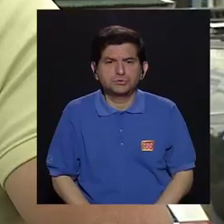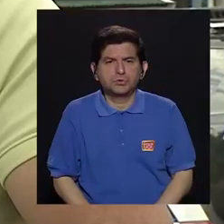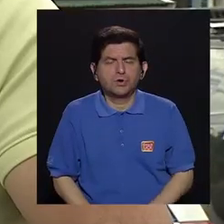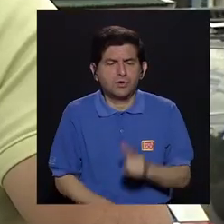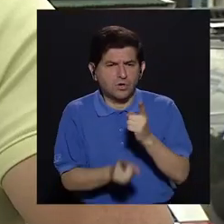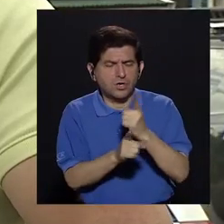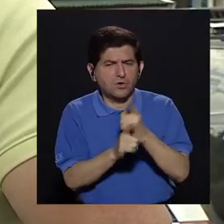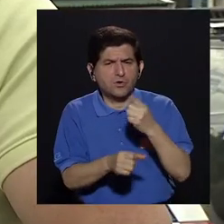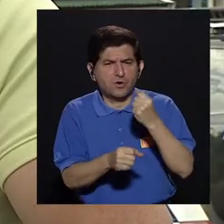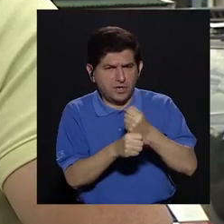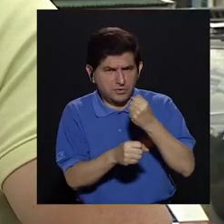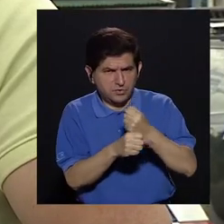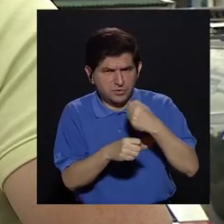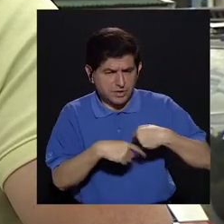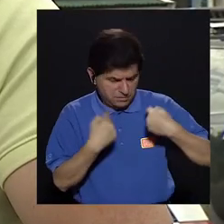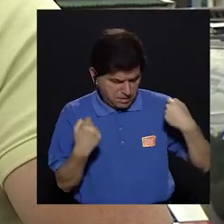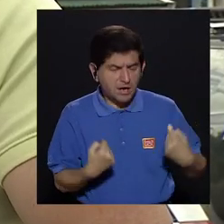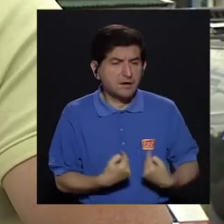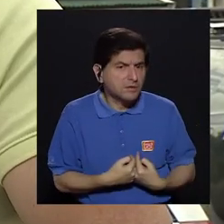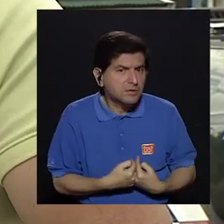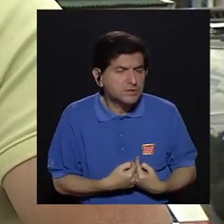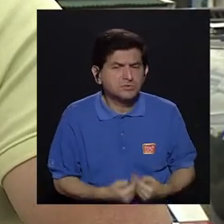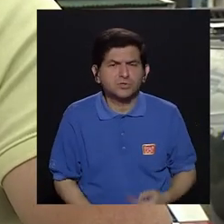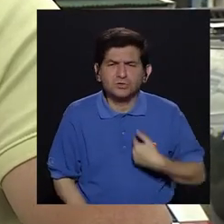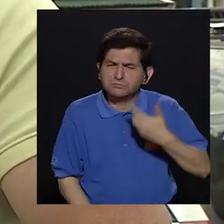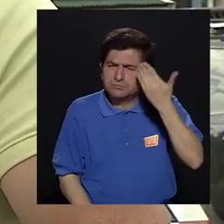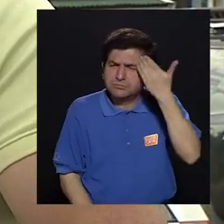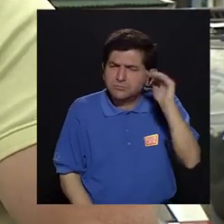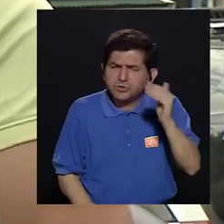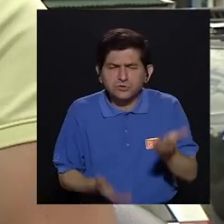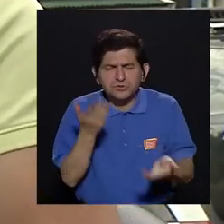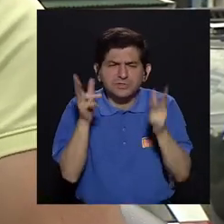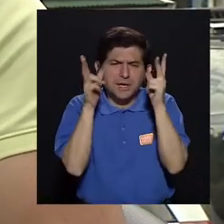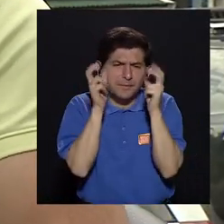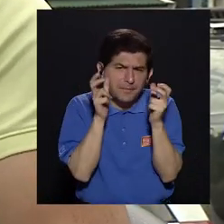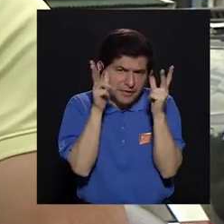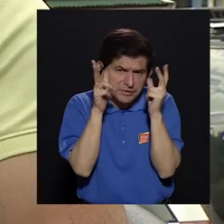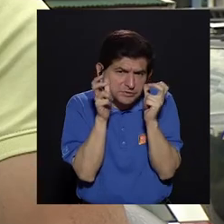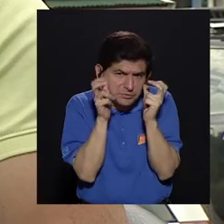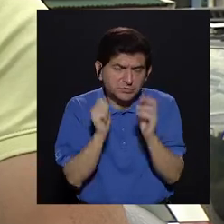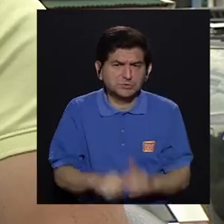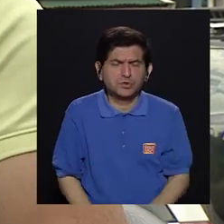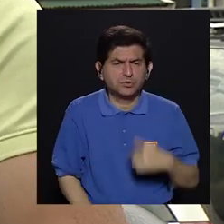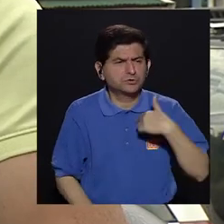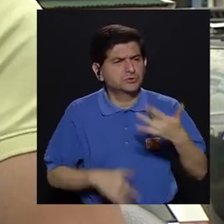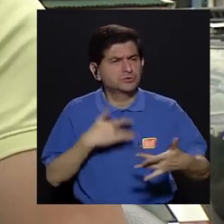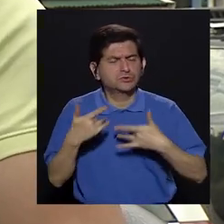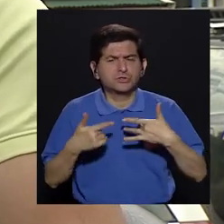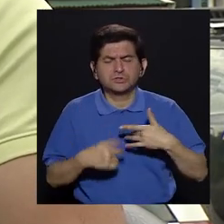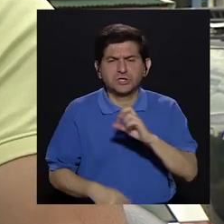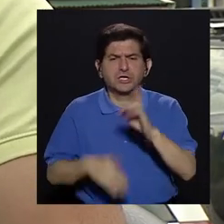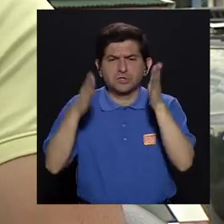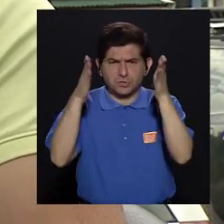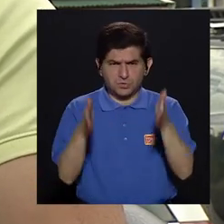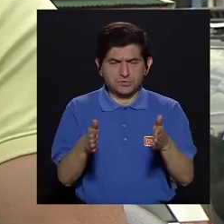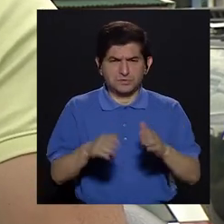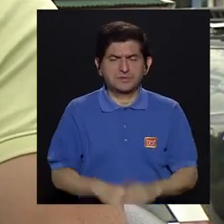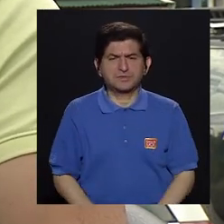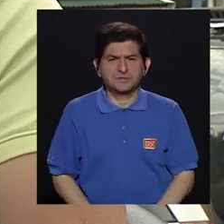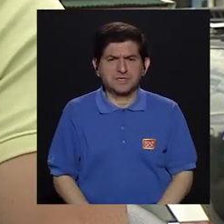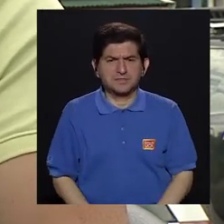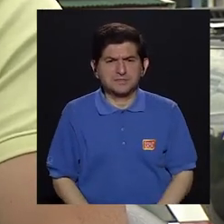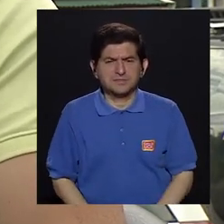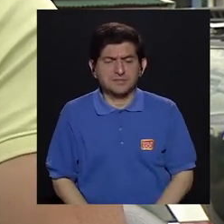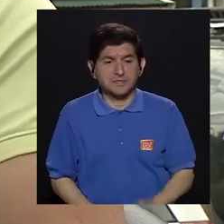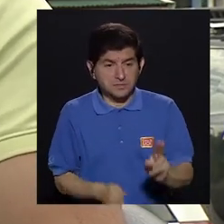trabajo adecuado del corazón, varias. Yo no sé si es una percepción mía, pero yo siento que el costarricense,